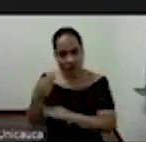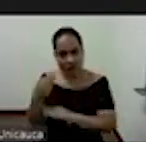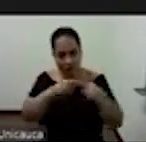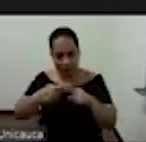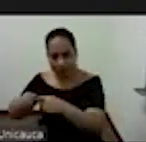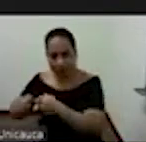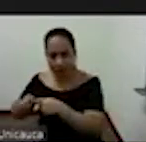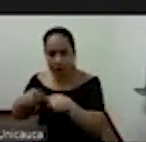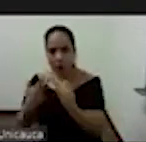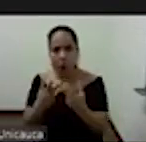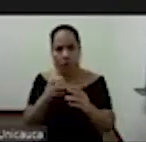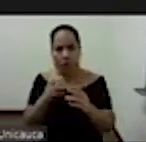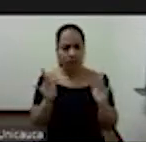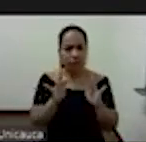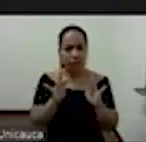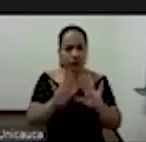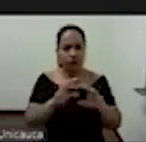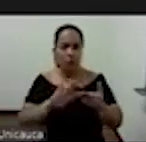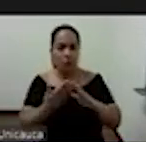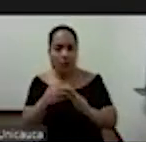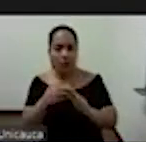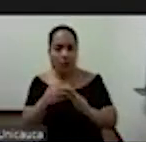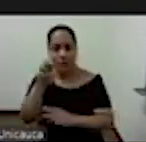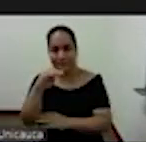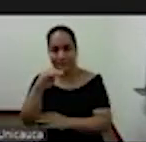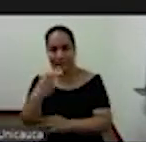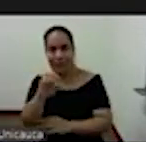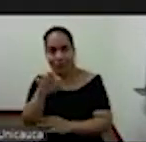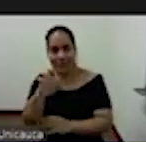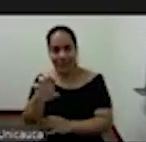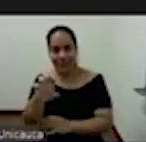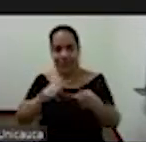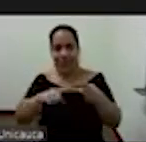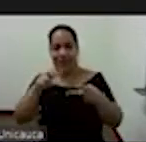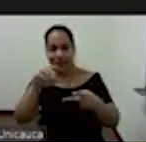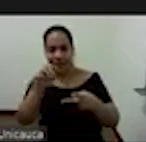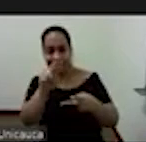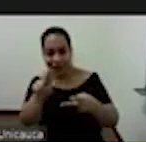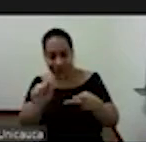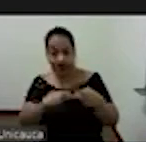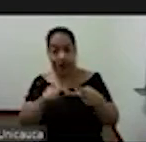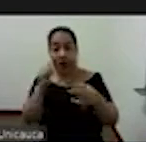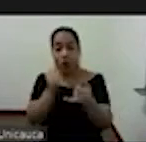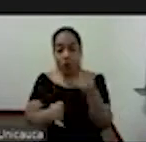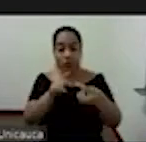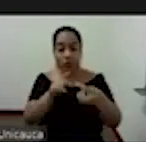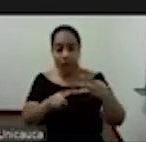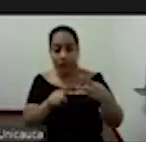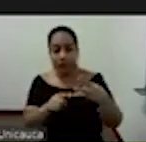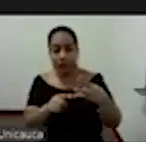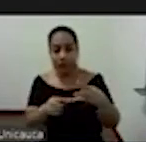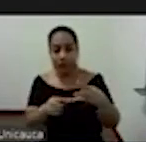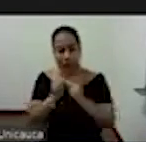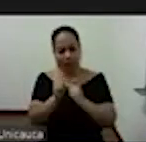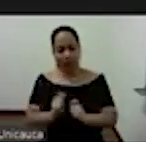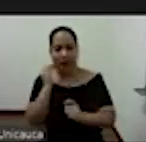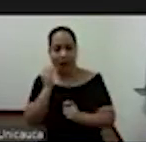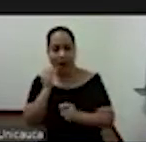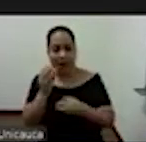a la comunidad mapuche y Nasa. Y por último, el protagonismo de la mujer tejedora que realiza esta